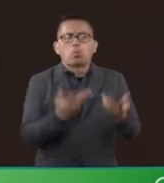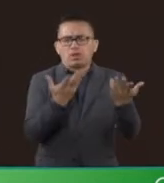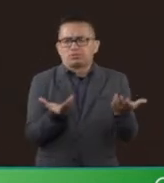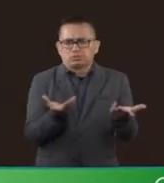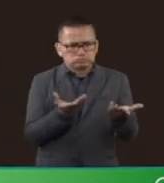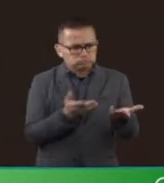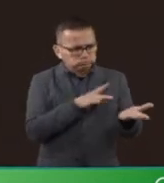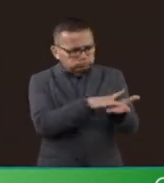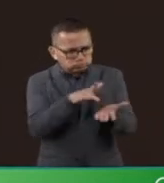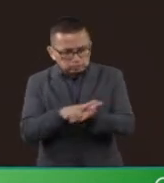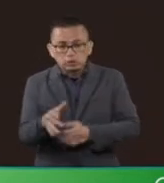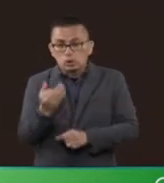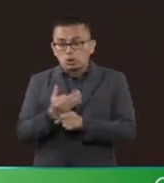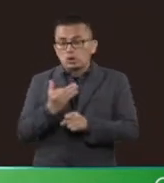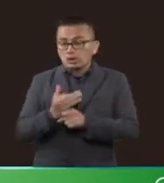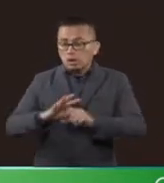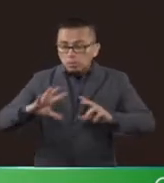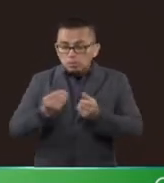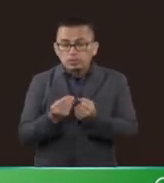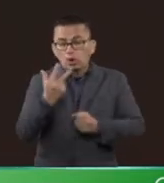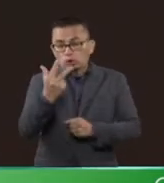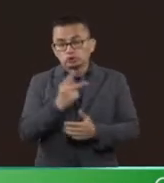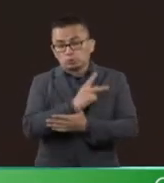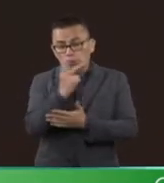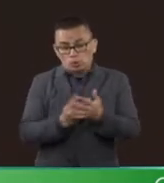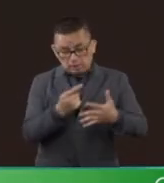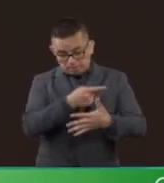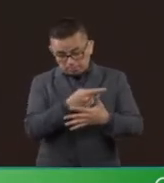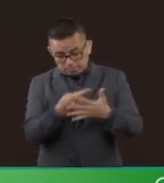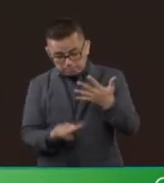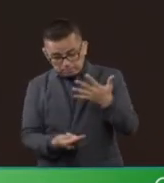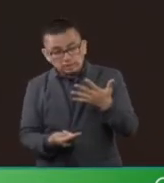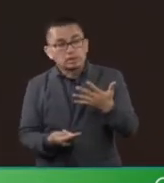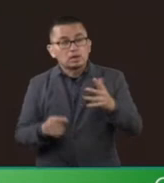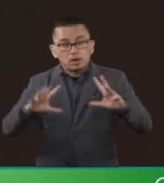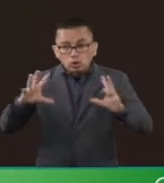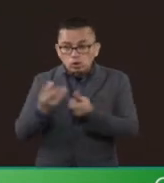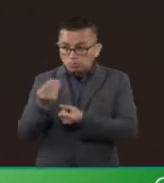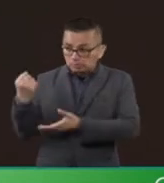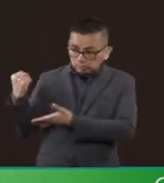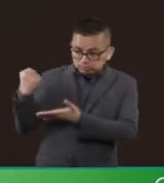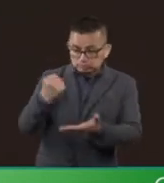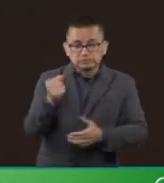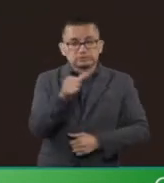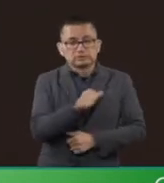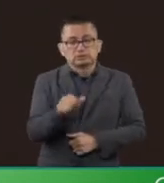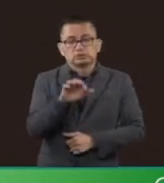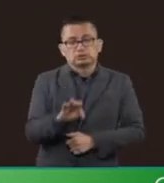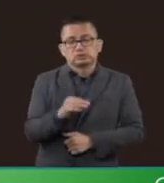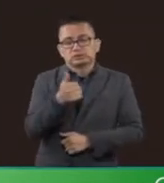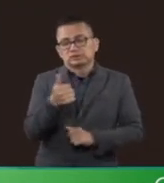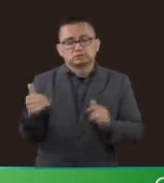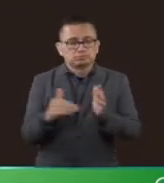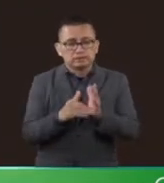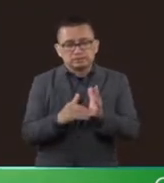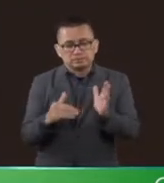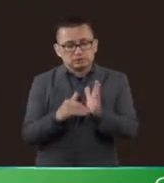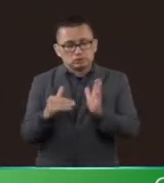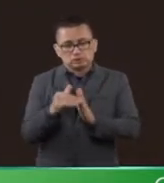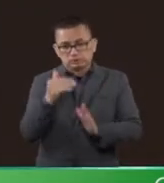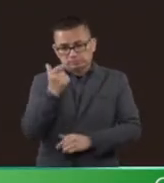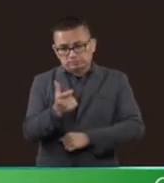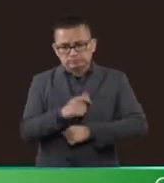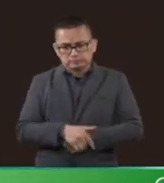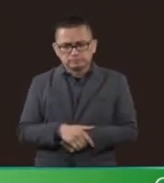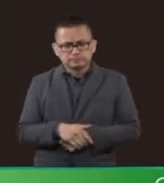sociales prioritarios. El monto total asignado alcanza los 646 mil millones de pesos. Frente al